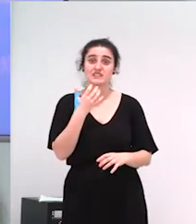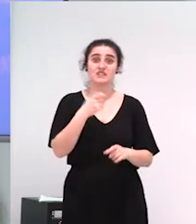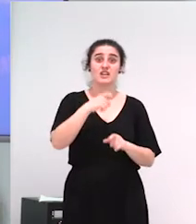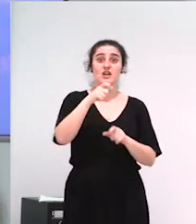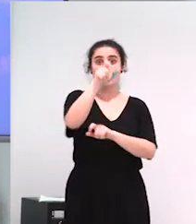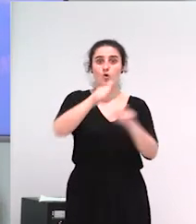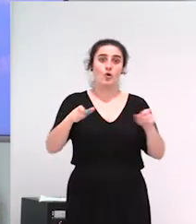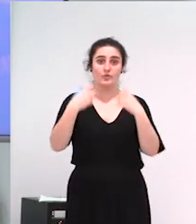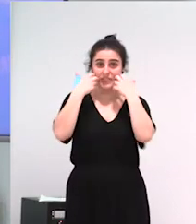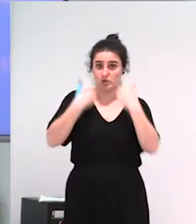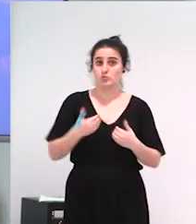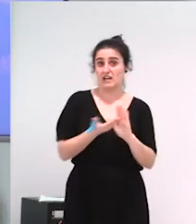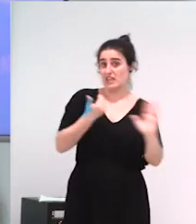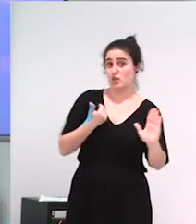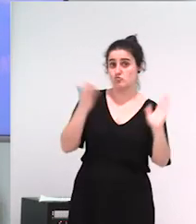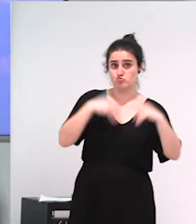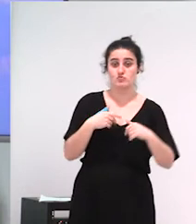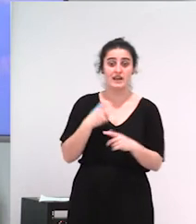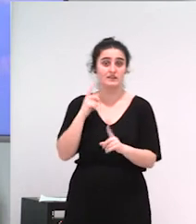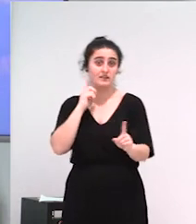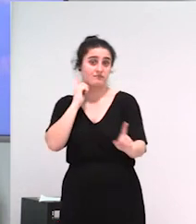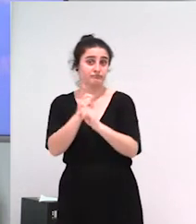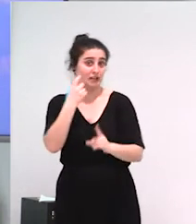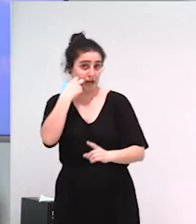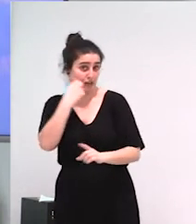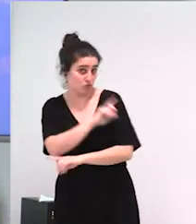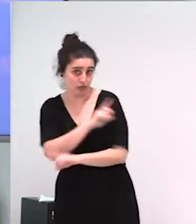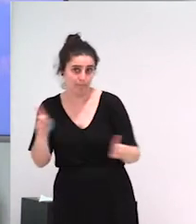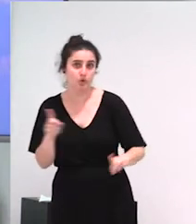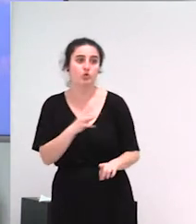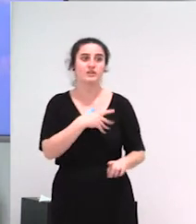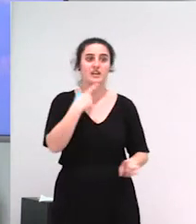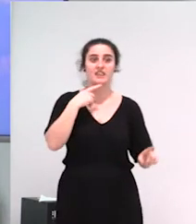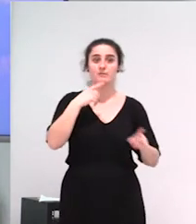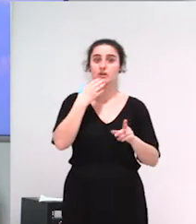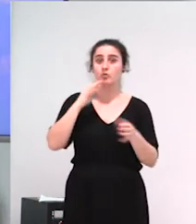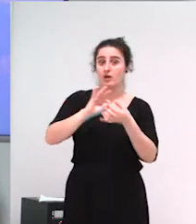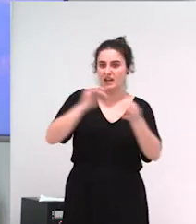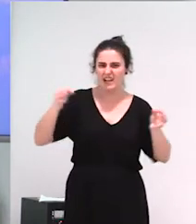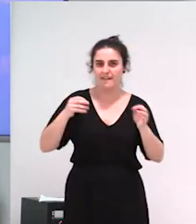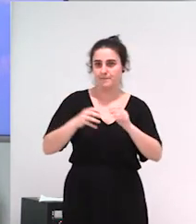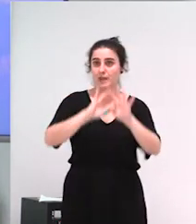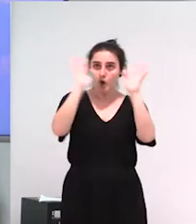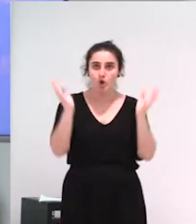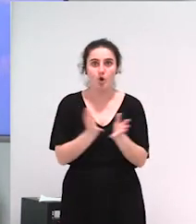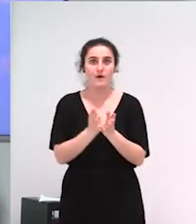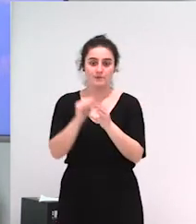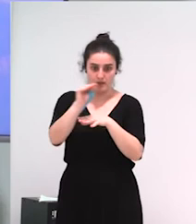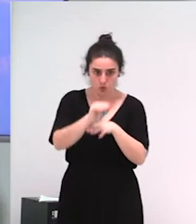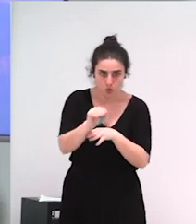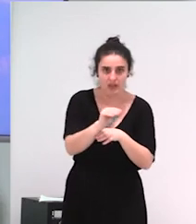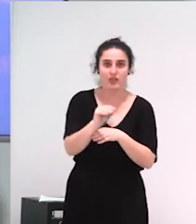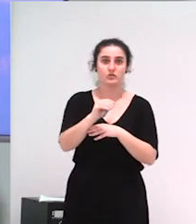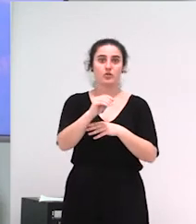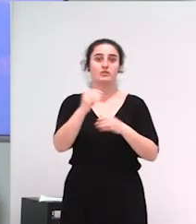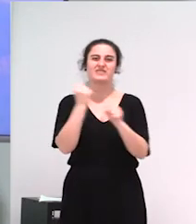deshumanización previa, no se darían tampoco todas las cadenas globales de cuidados y todas las dinámicas de división sexual